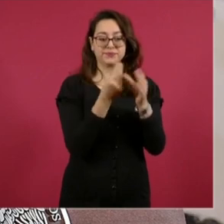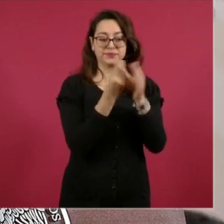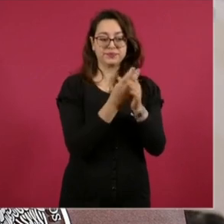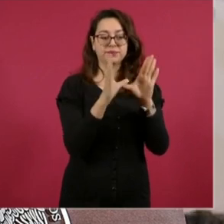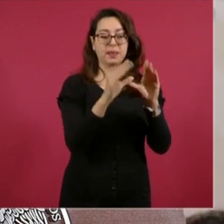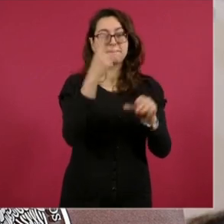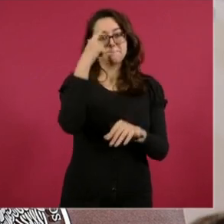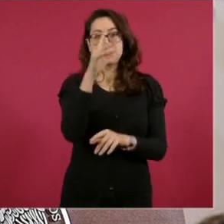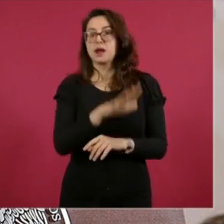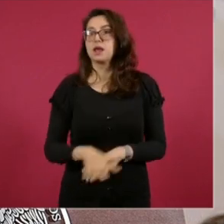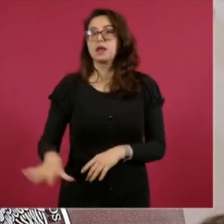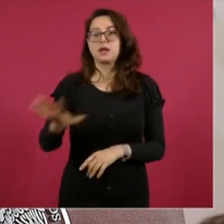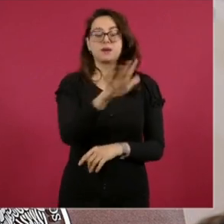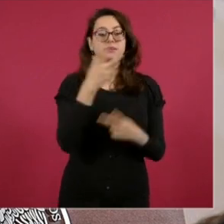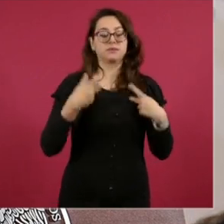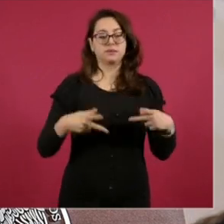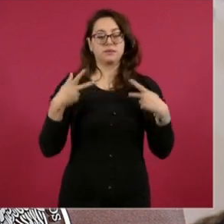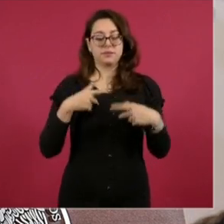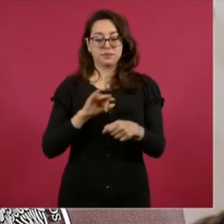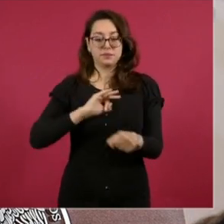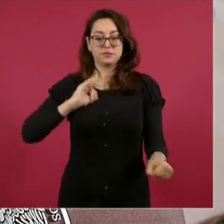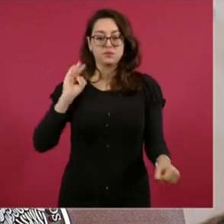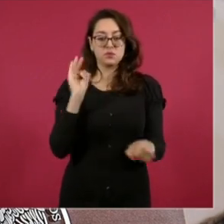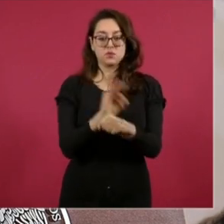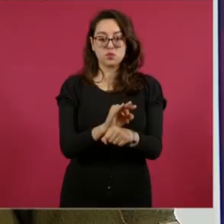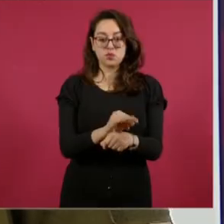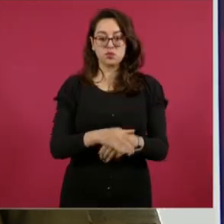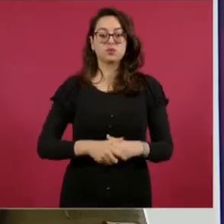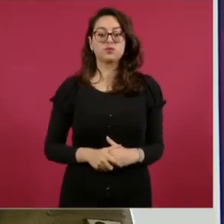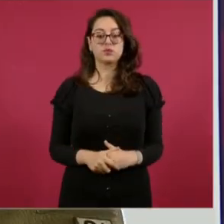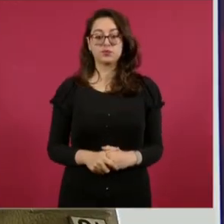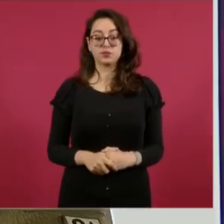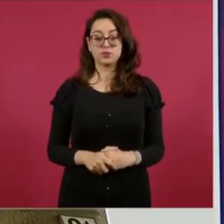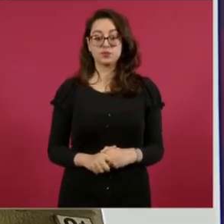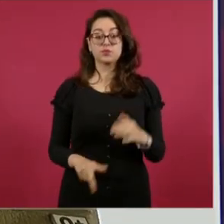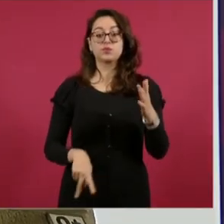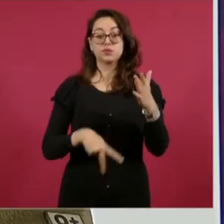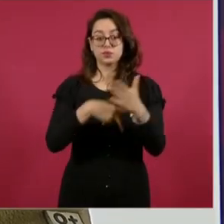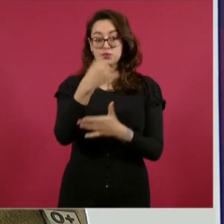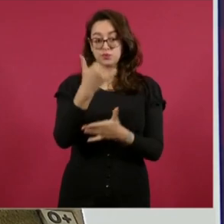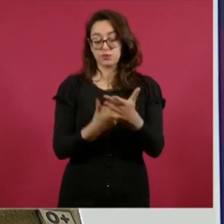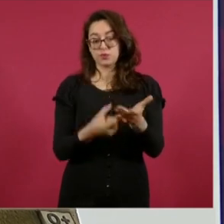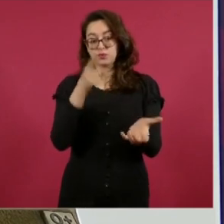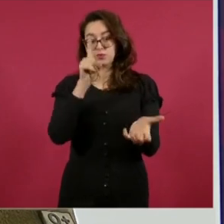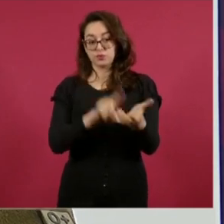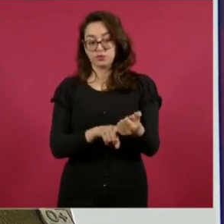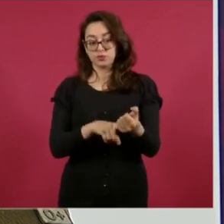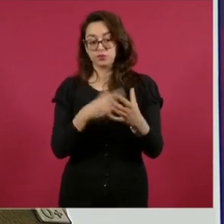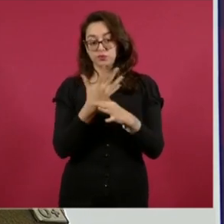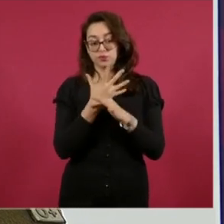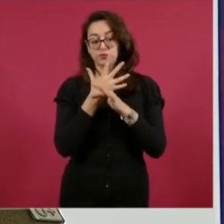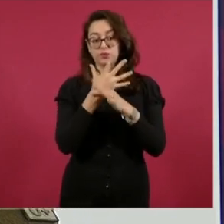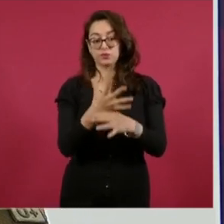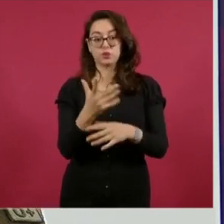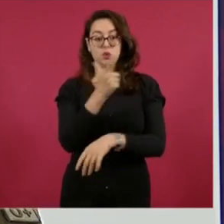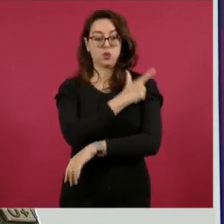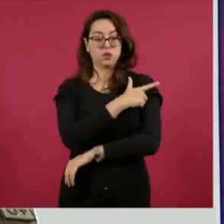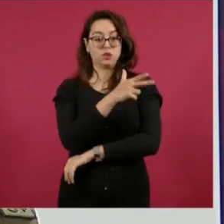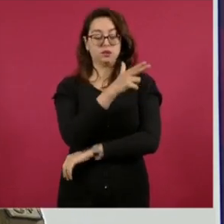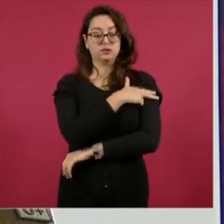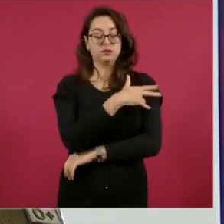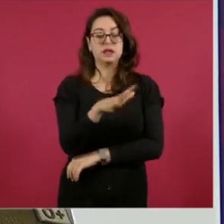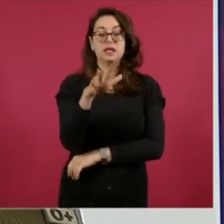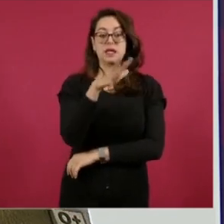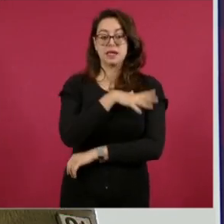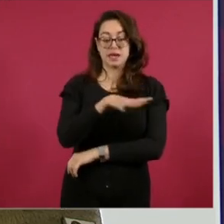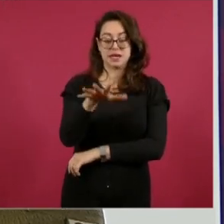de la seguridad pública. En el proyecto se establece que el comandante de la Guardia será un general de división